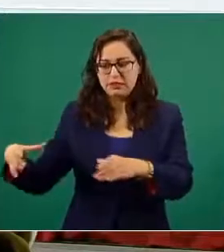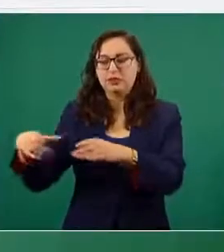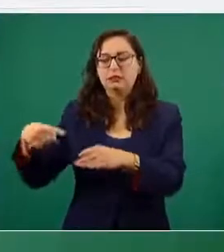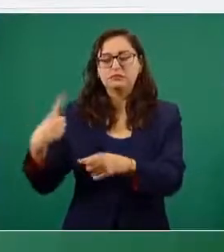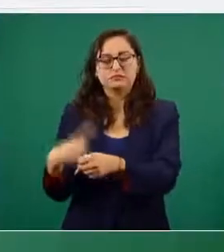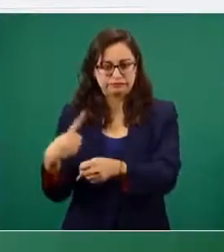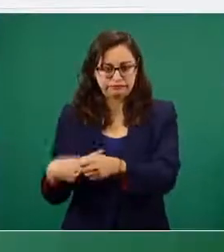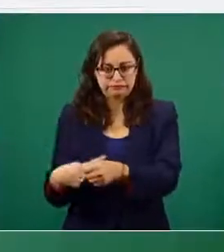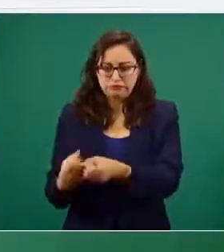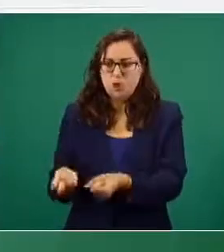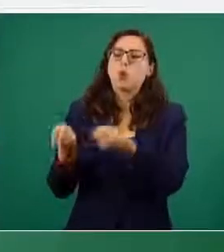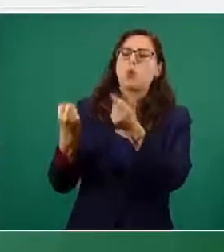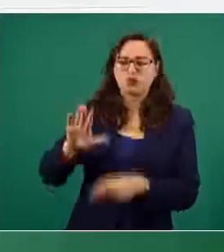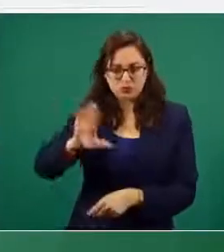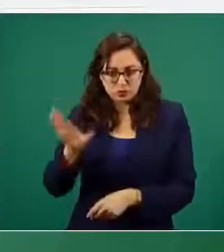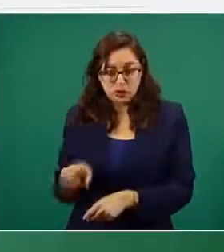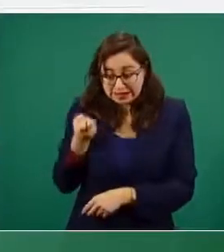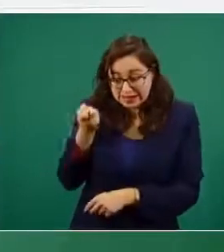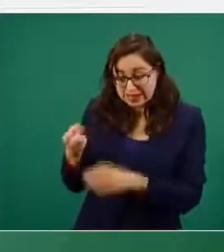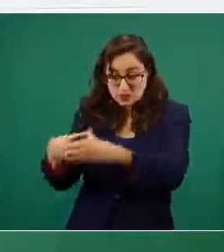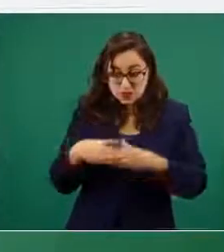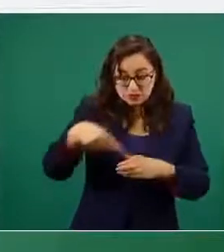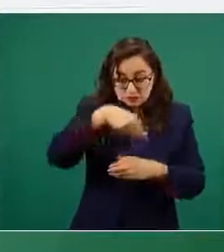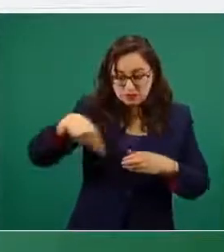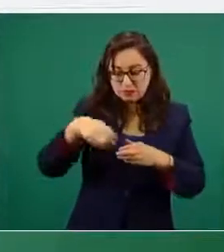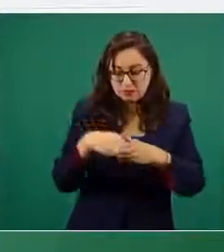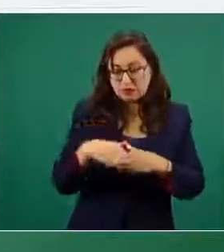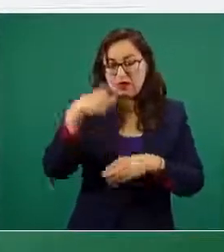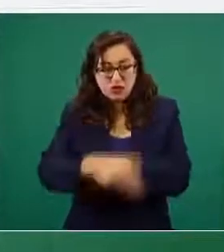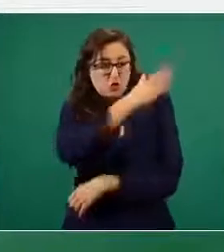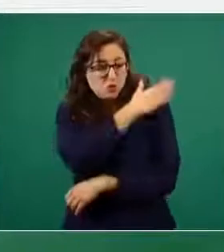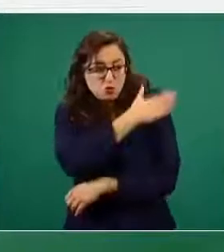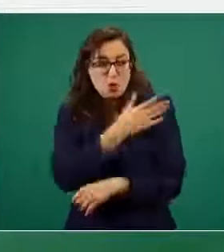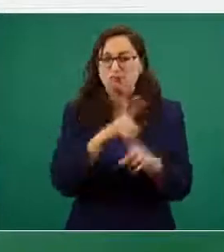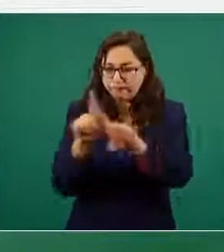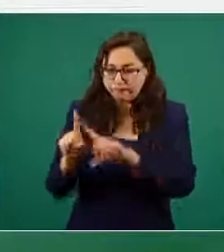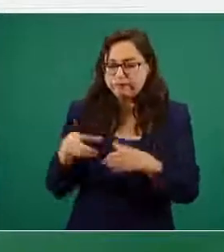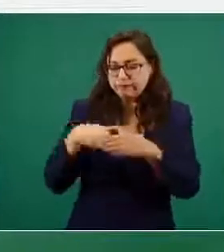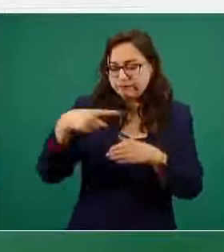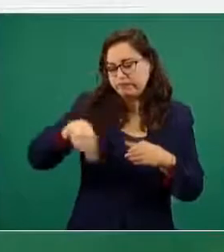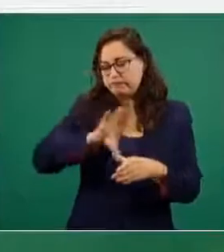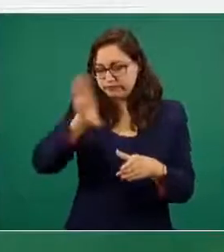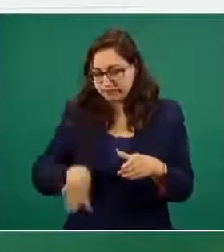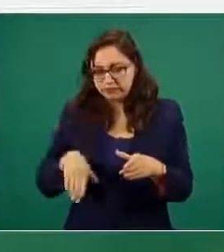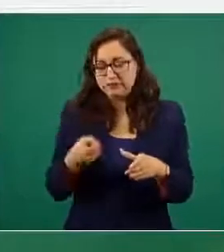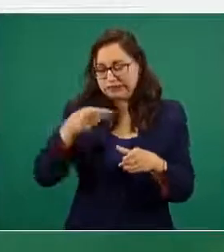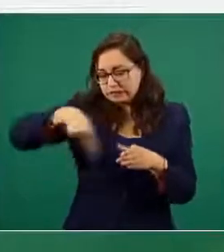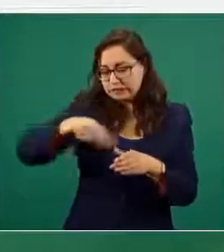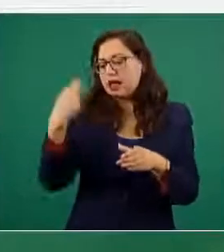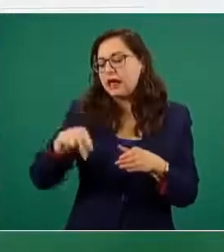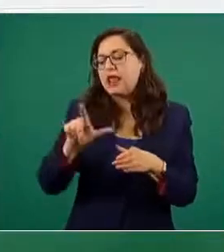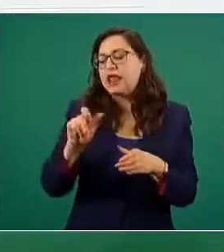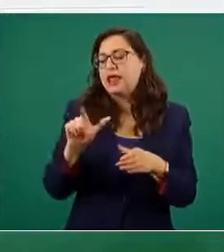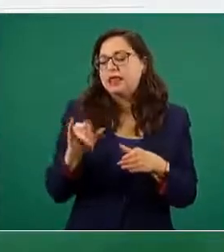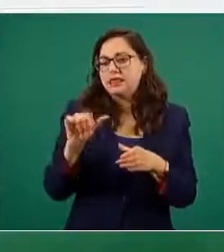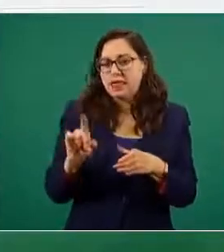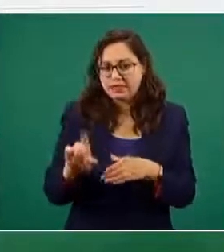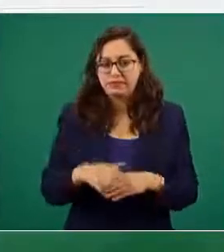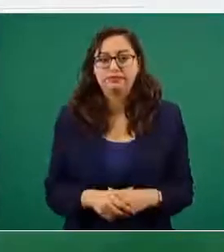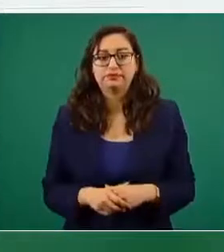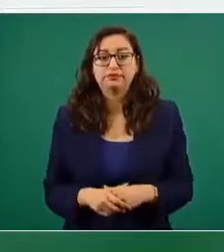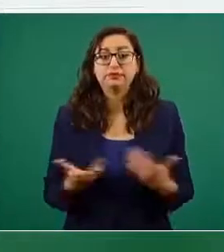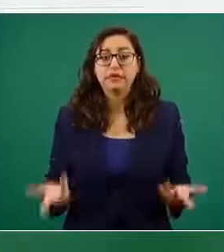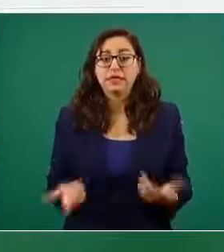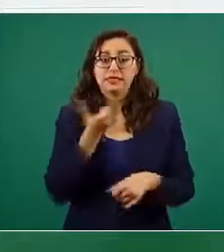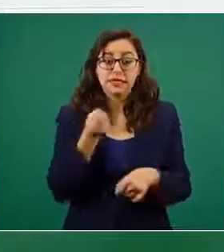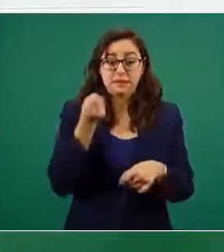del virus SARS-CoV-2 sobre el organismo, mayormente el daño pulmonar agudo y otras afecciones comunes. Llegamos a un punto máximo de un poco más del 18% en la semana